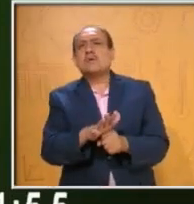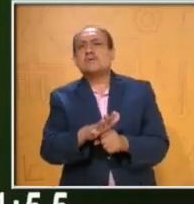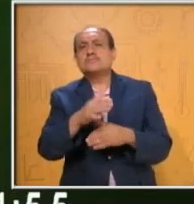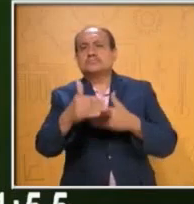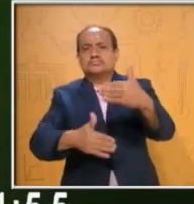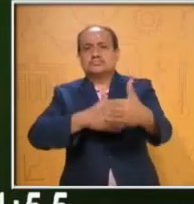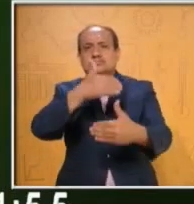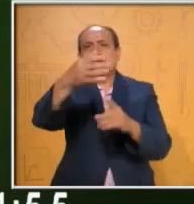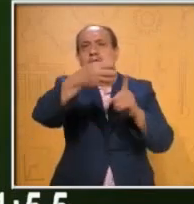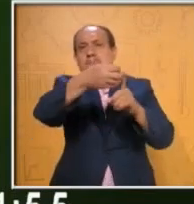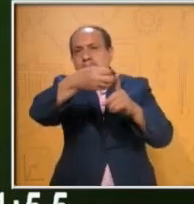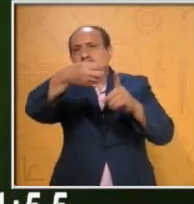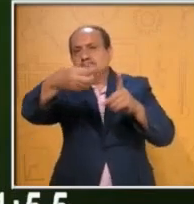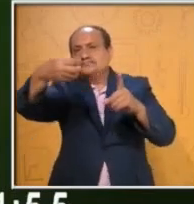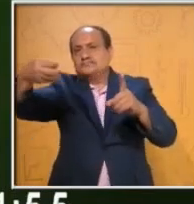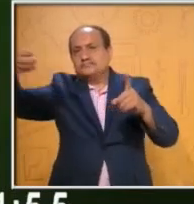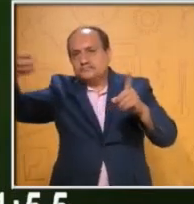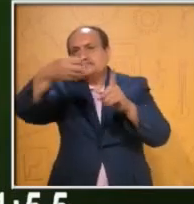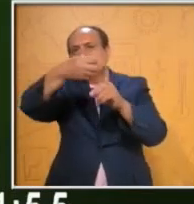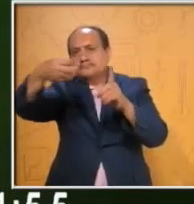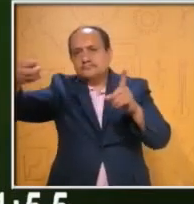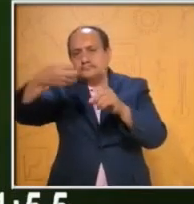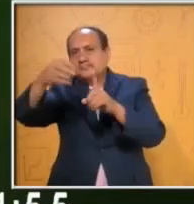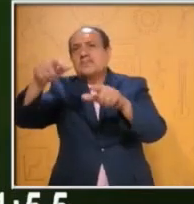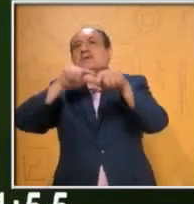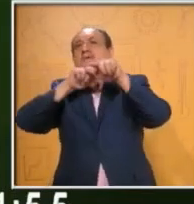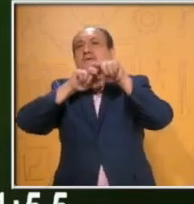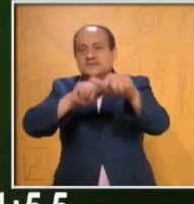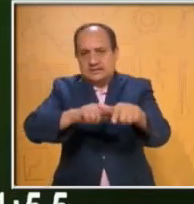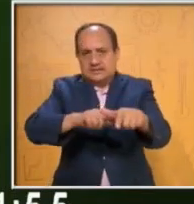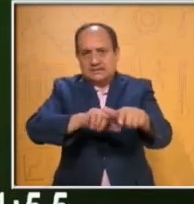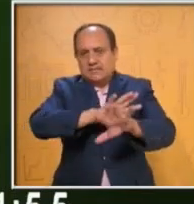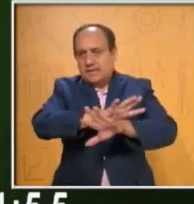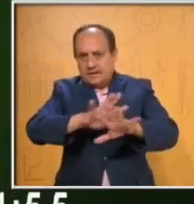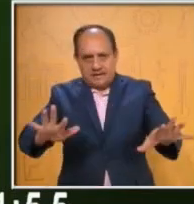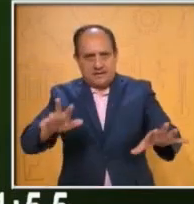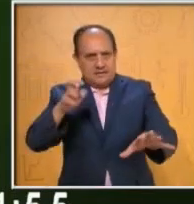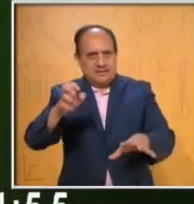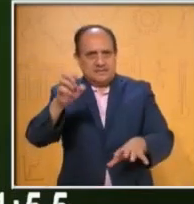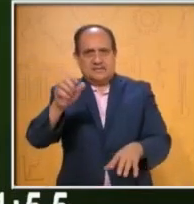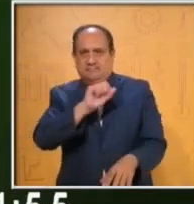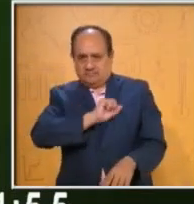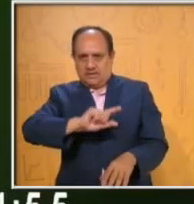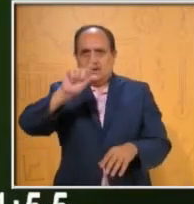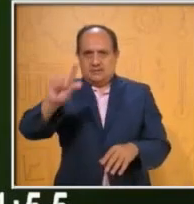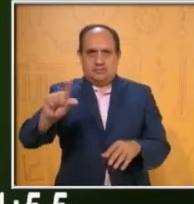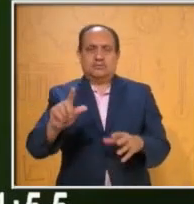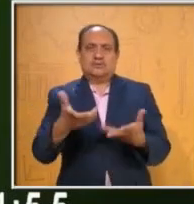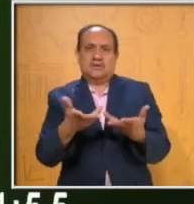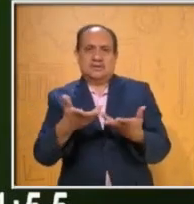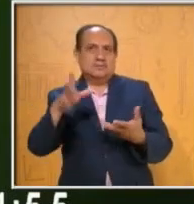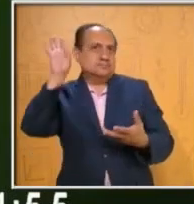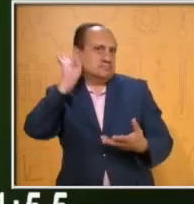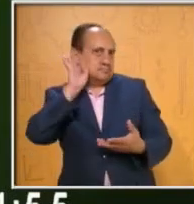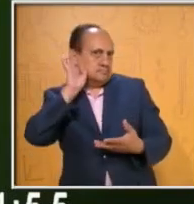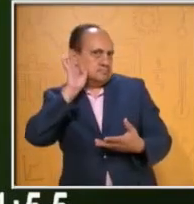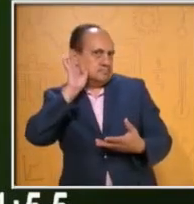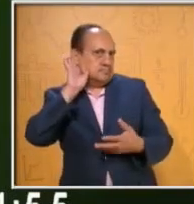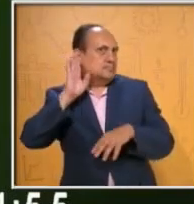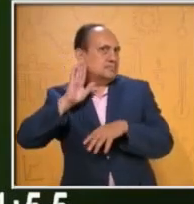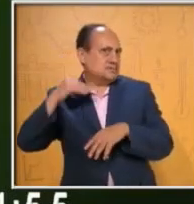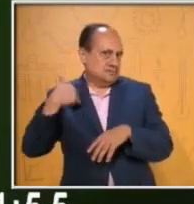el orden que se debió de seguir para que esta autoridad estuviera enterada de